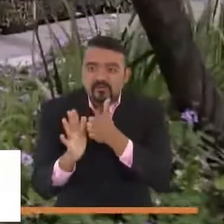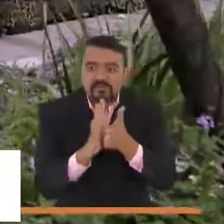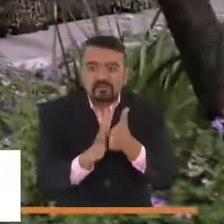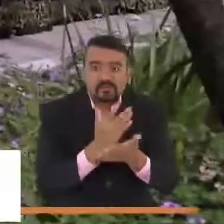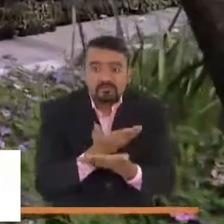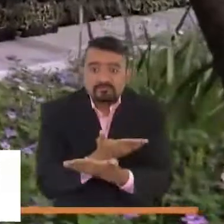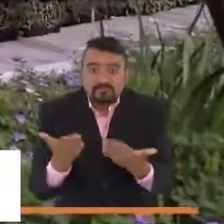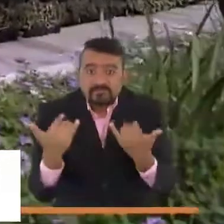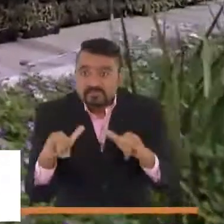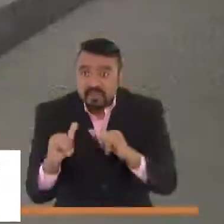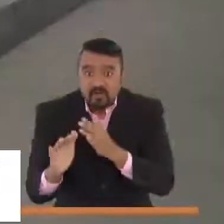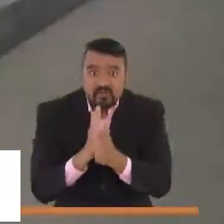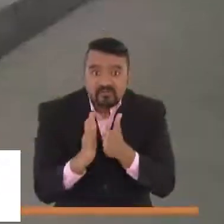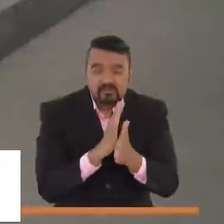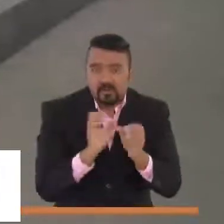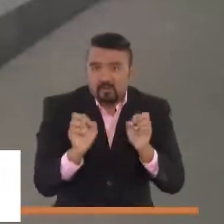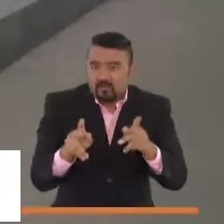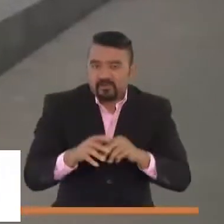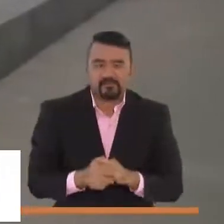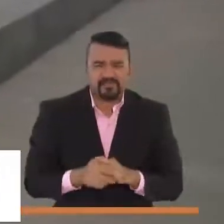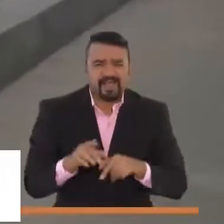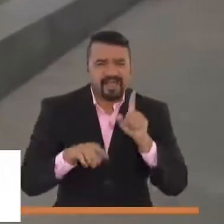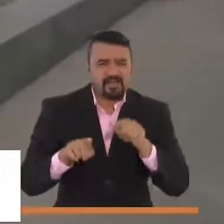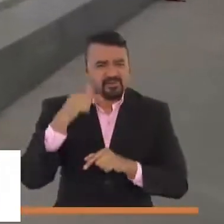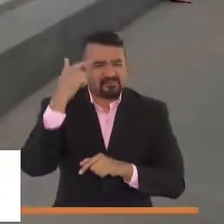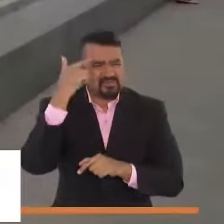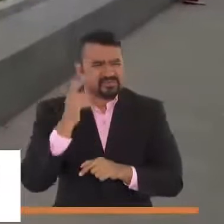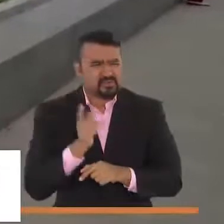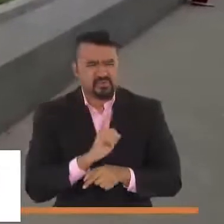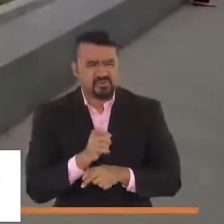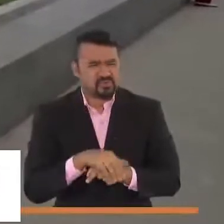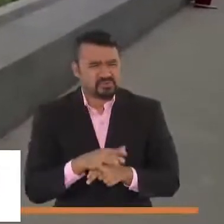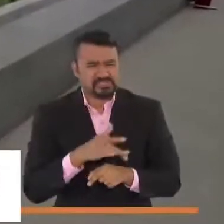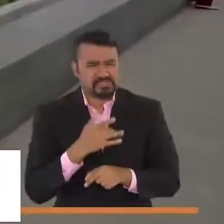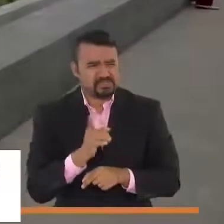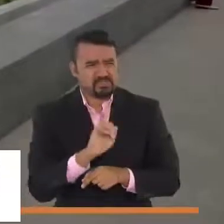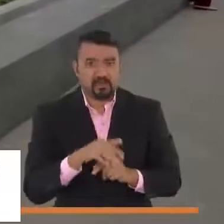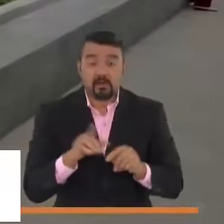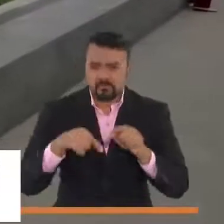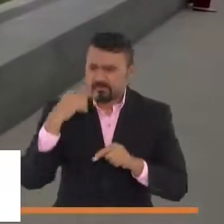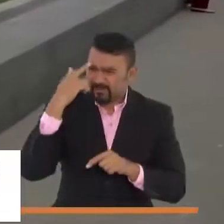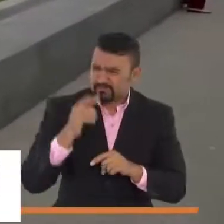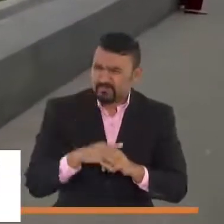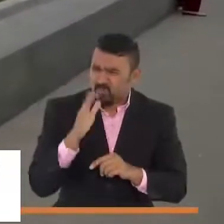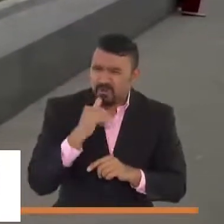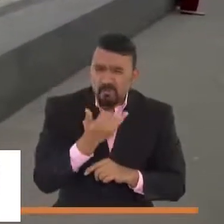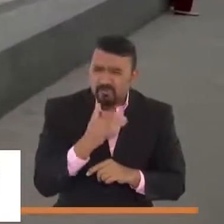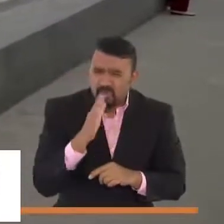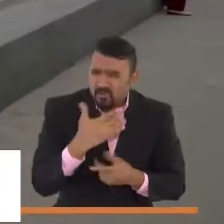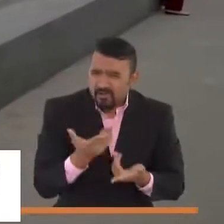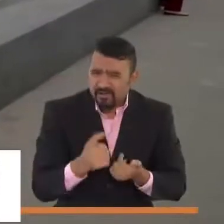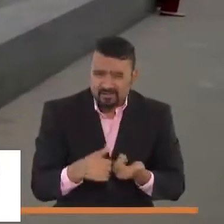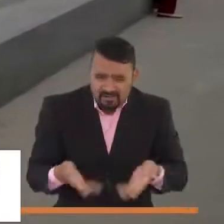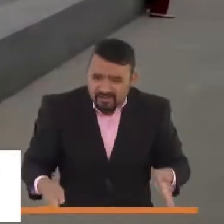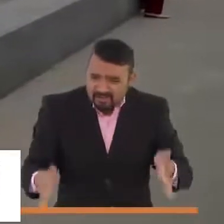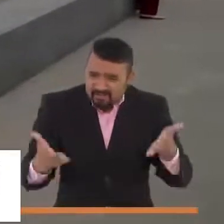hablado, algunos no les parecerá, otros dicen por qué el pasaje de ley si el ley ya no está ahí, pero en su gran mayoría la